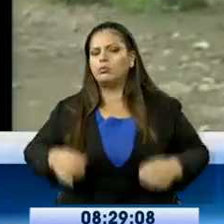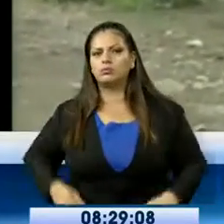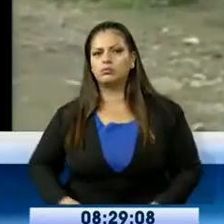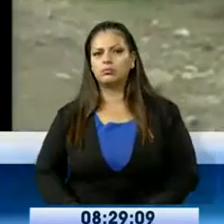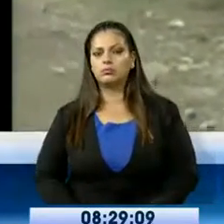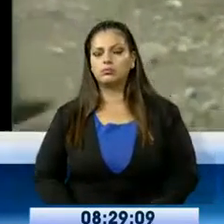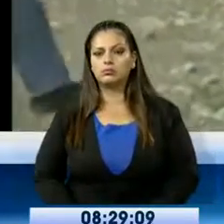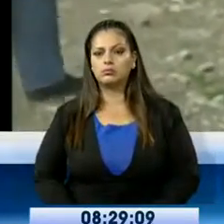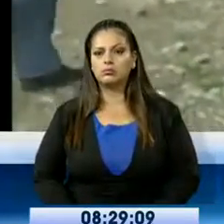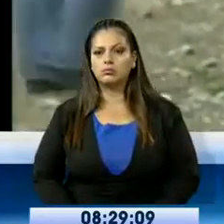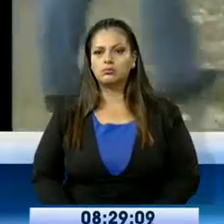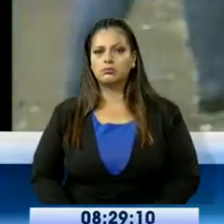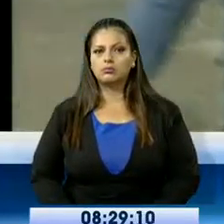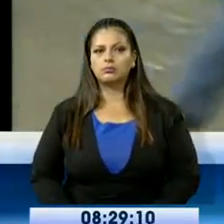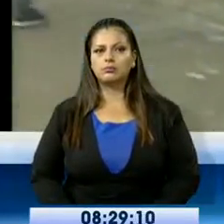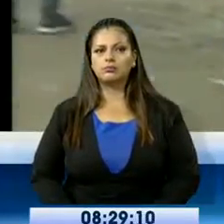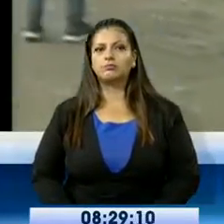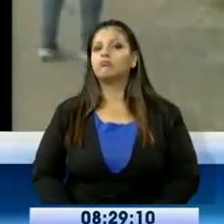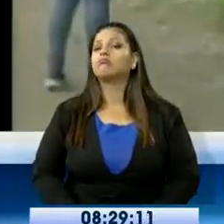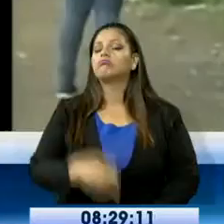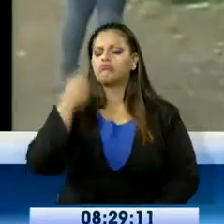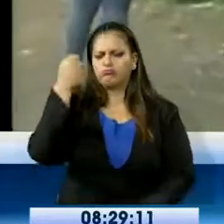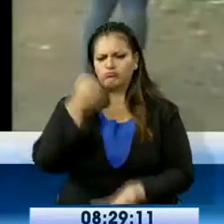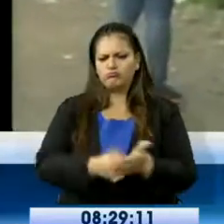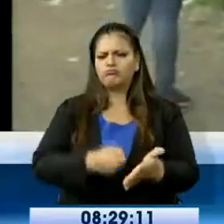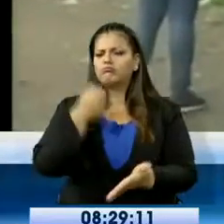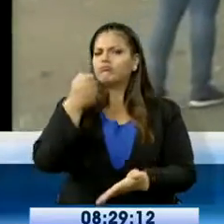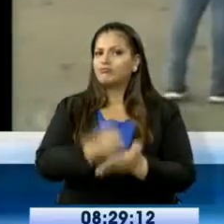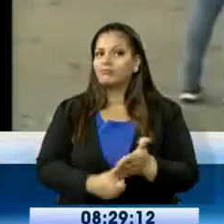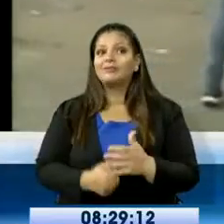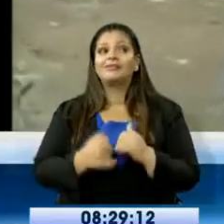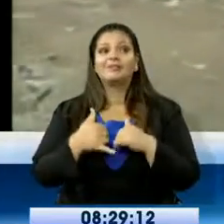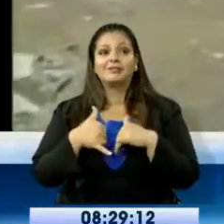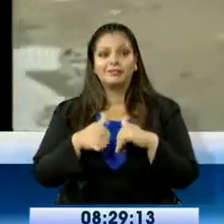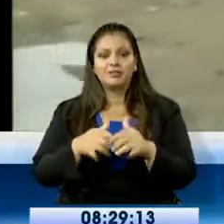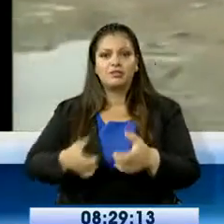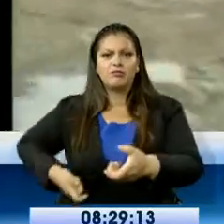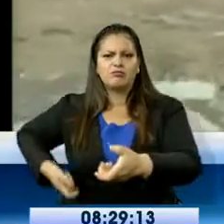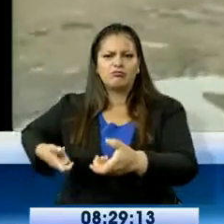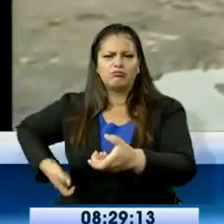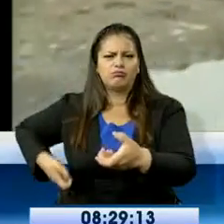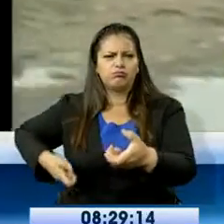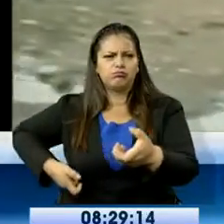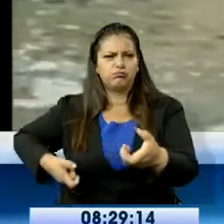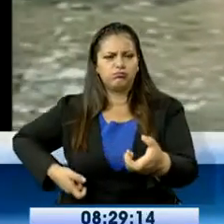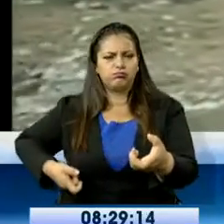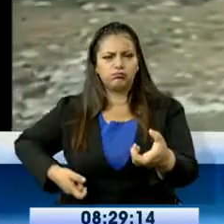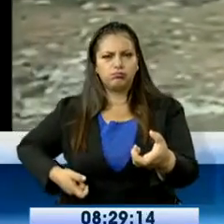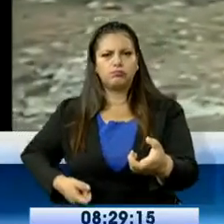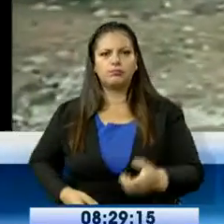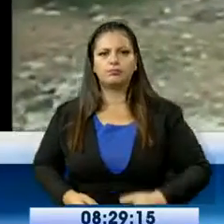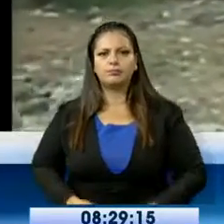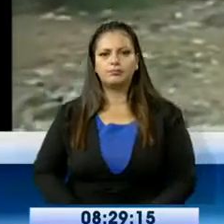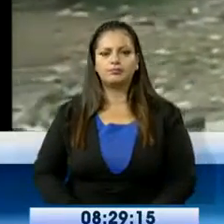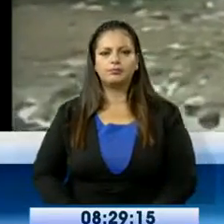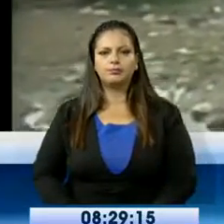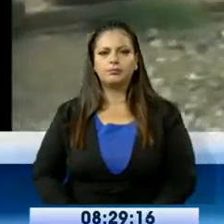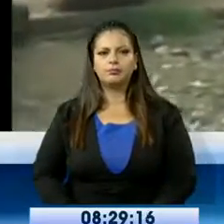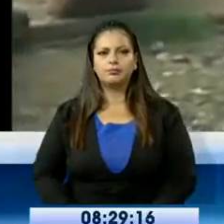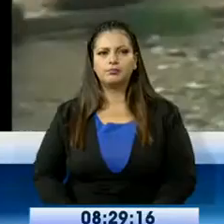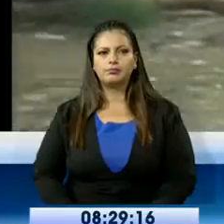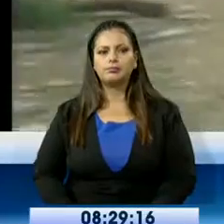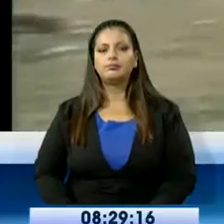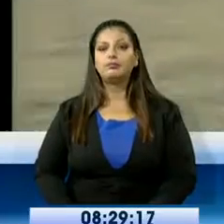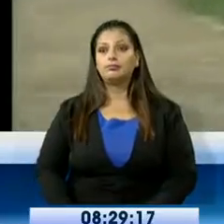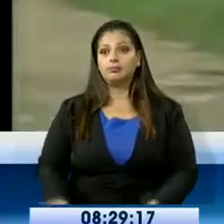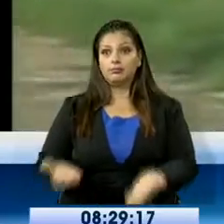no tiene descanso y obviamente por la preocupación también de la gente de las familias porque si